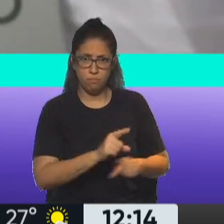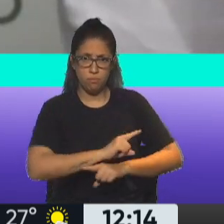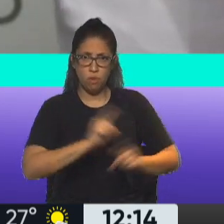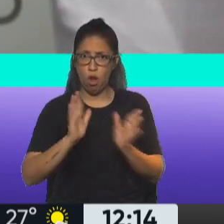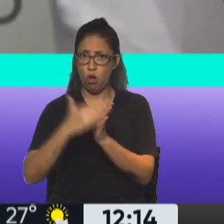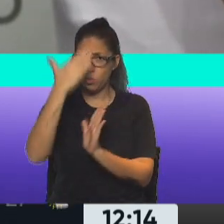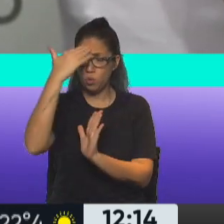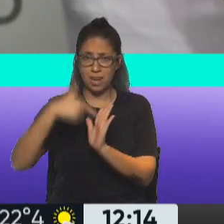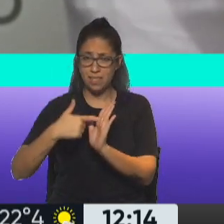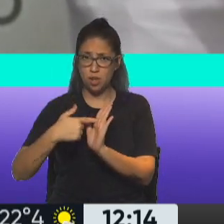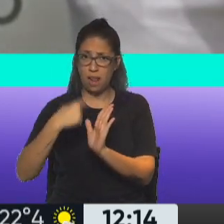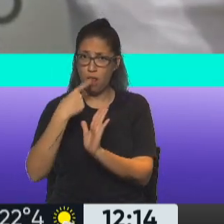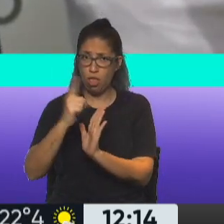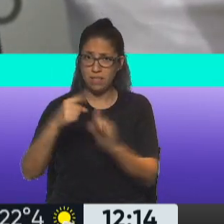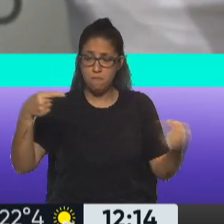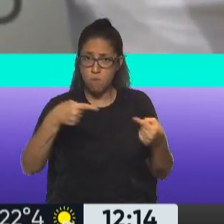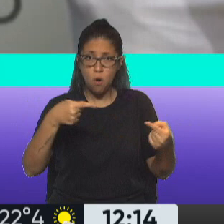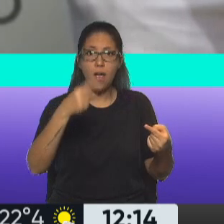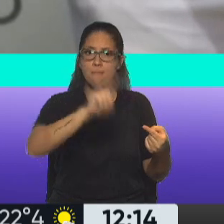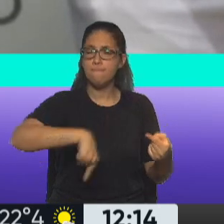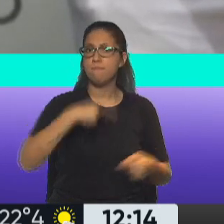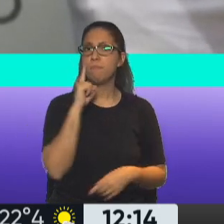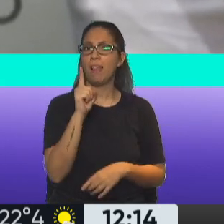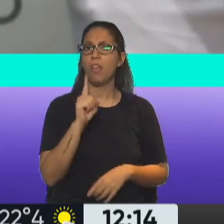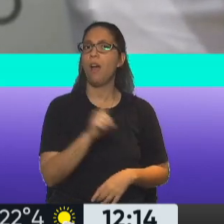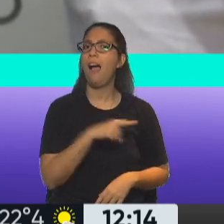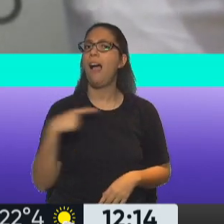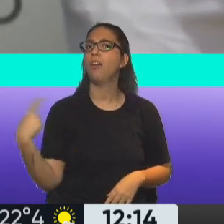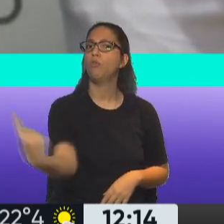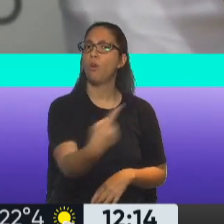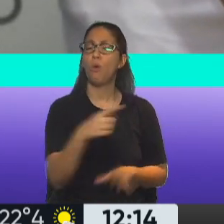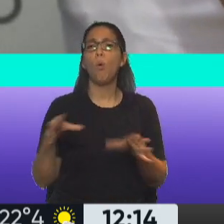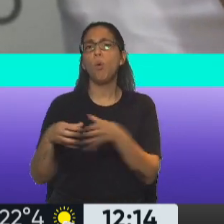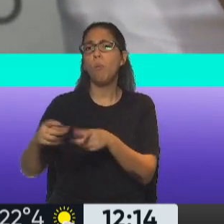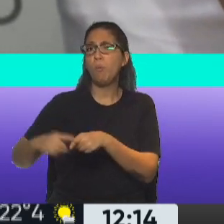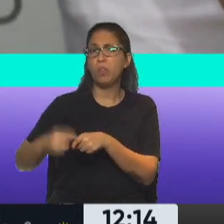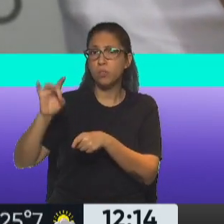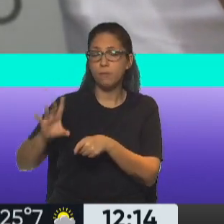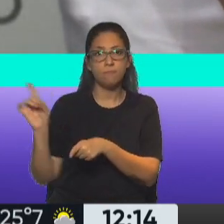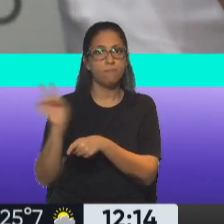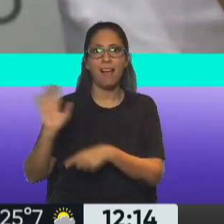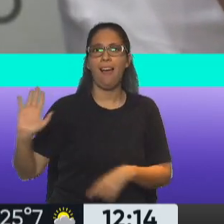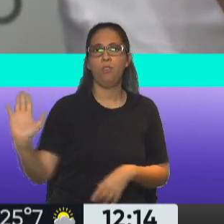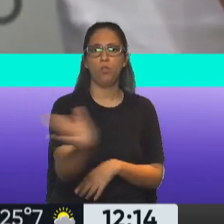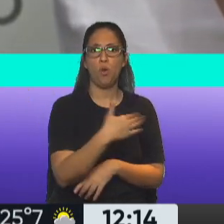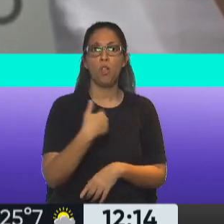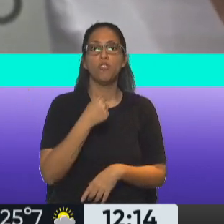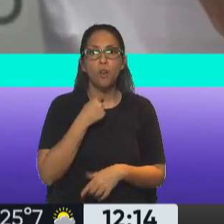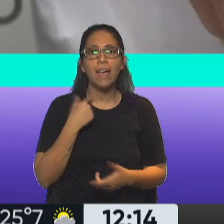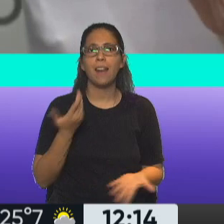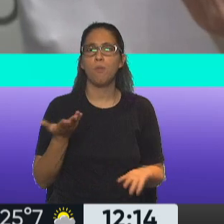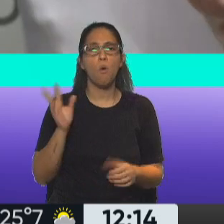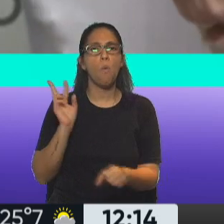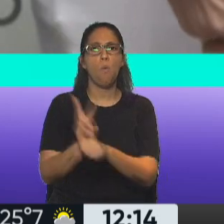la Constitución Nacional. Nos ponen en riesgo a todos, no a un espacio político. Y eso es lo que nosotros queremos